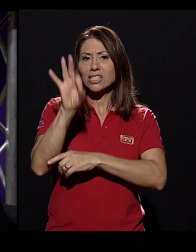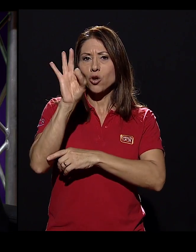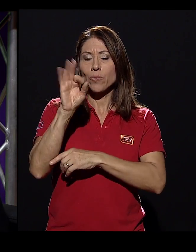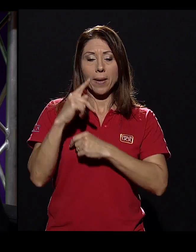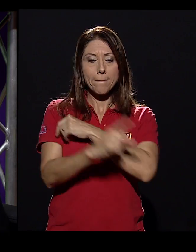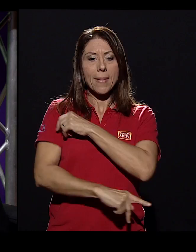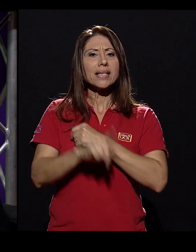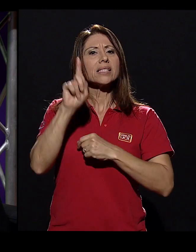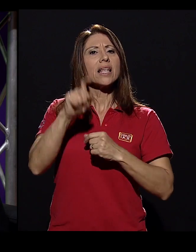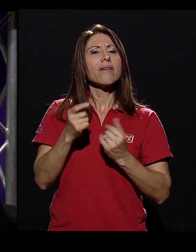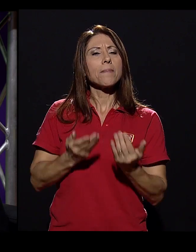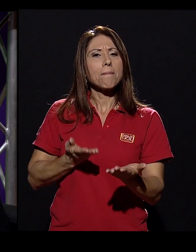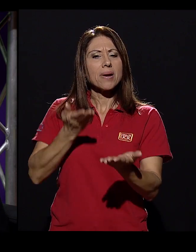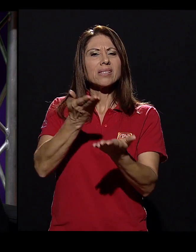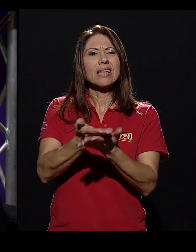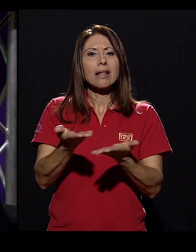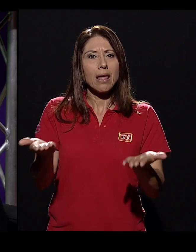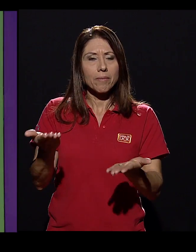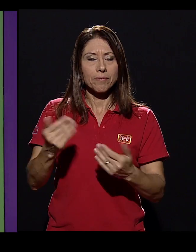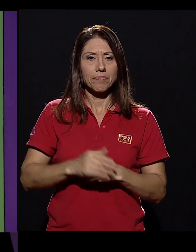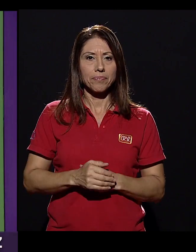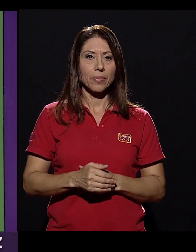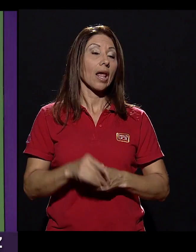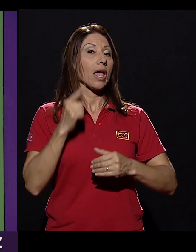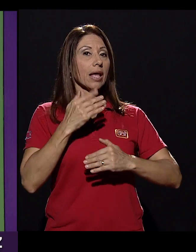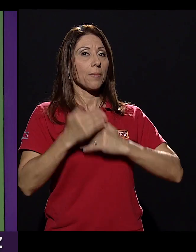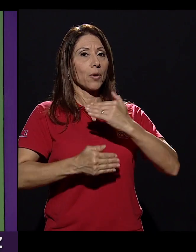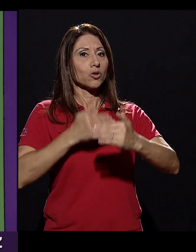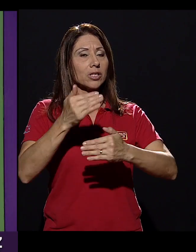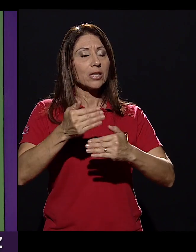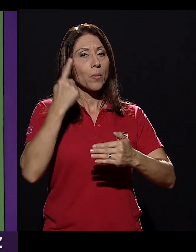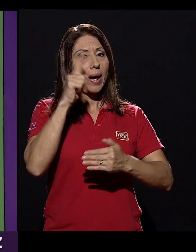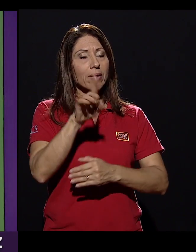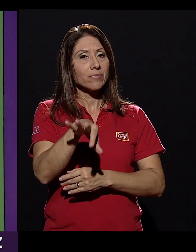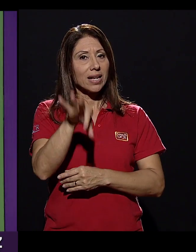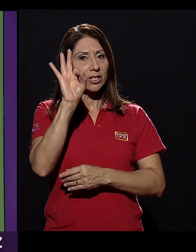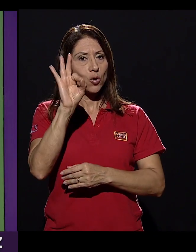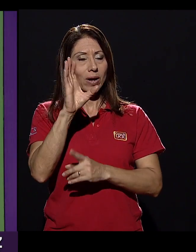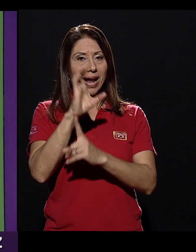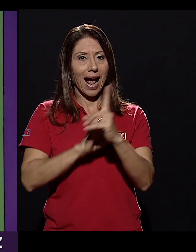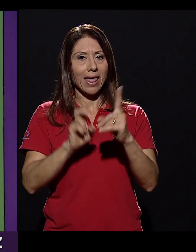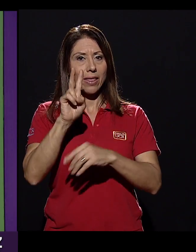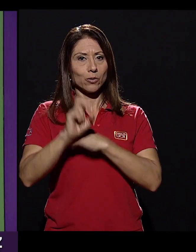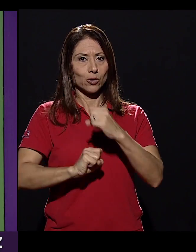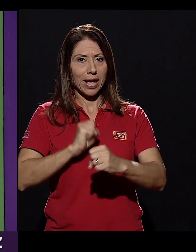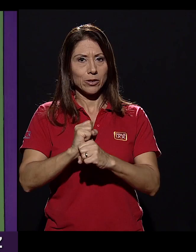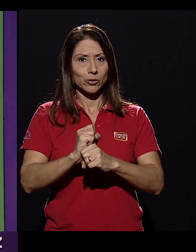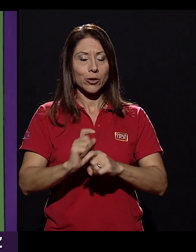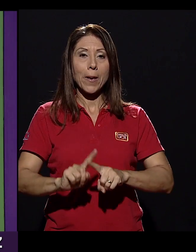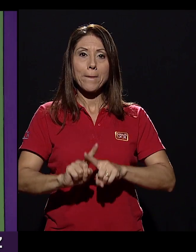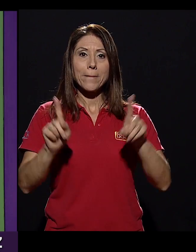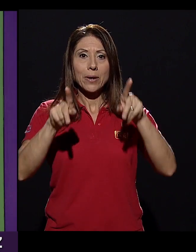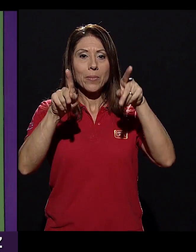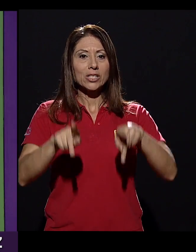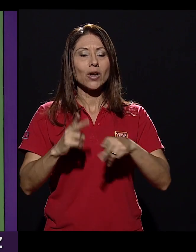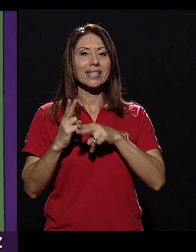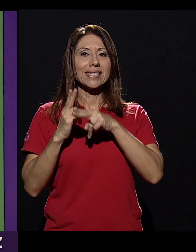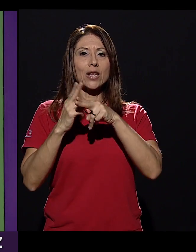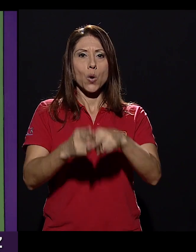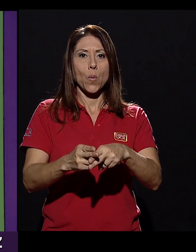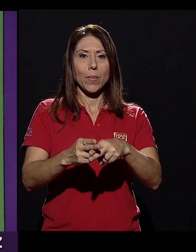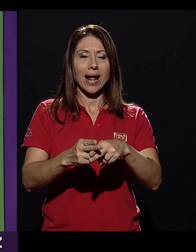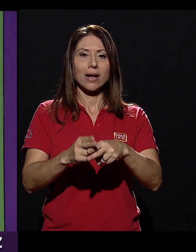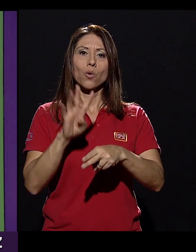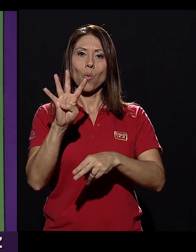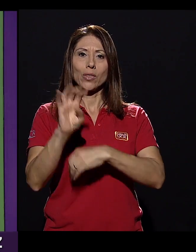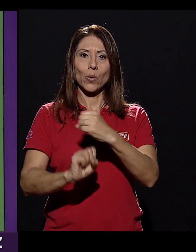debe presentar un país para postular a un candidato? Ok, el proceso de elección es cada 2 años, pero las personas son nombradas